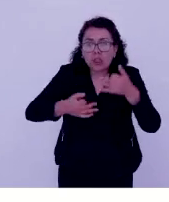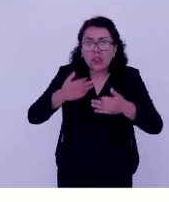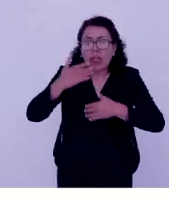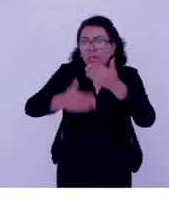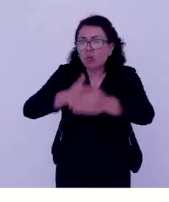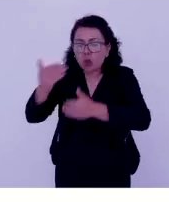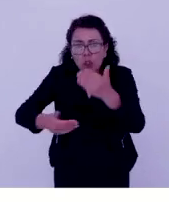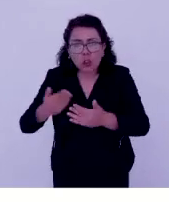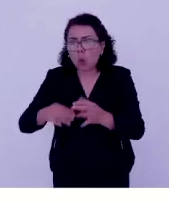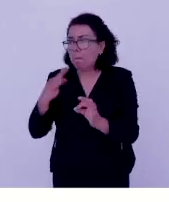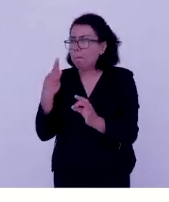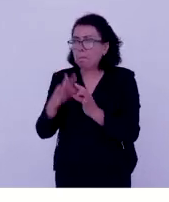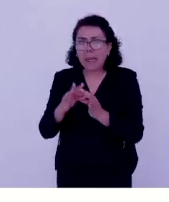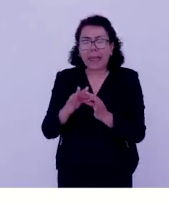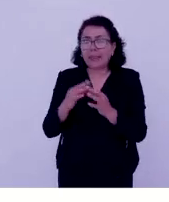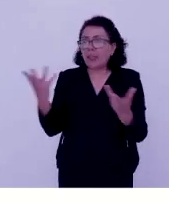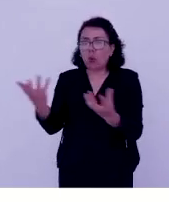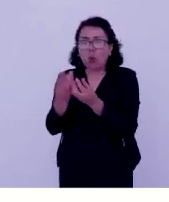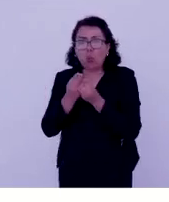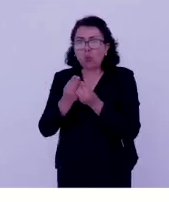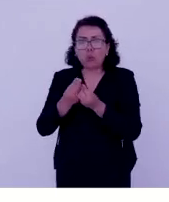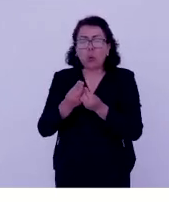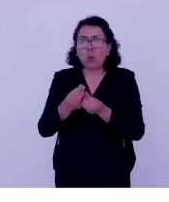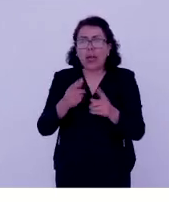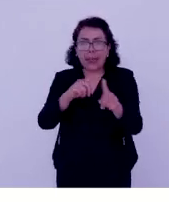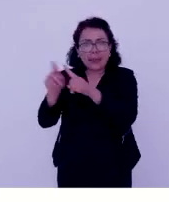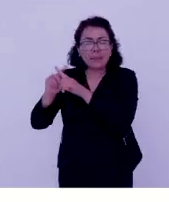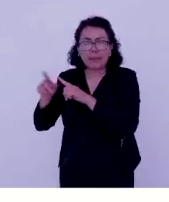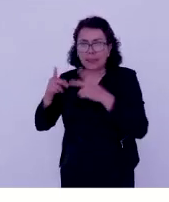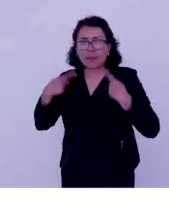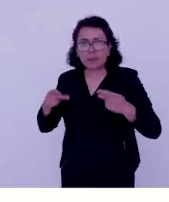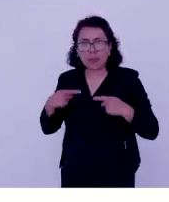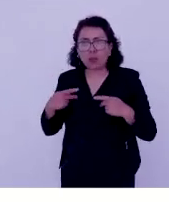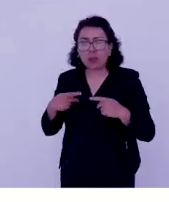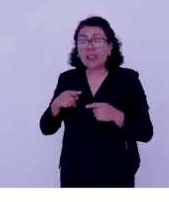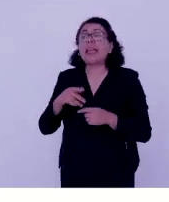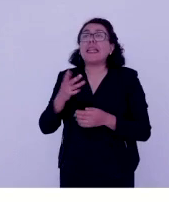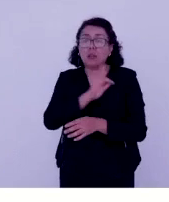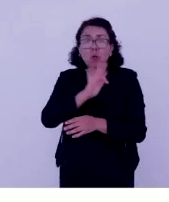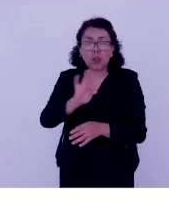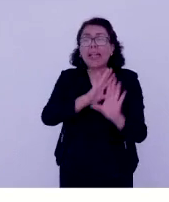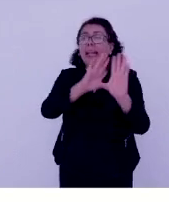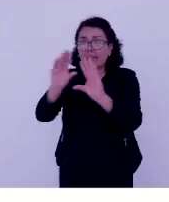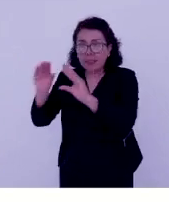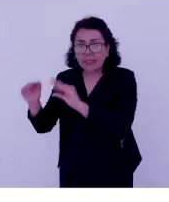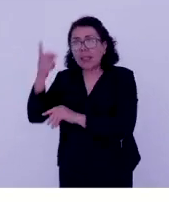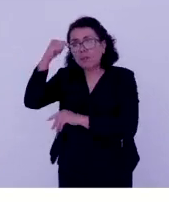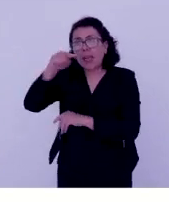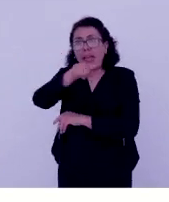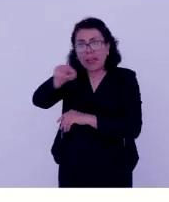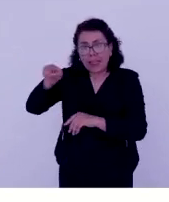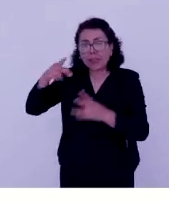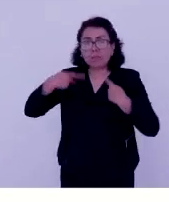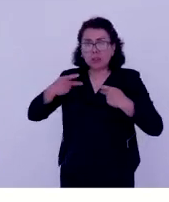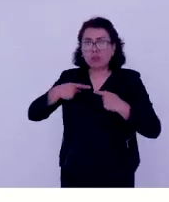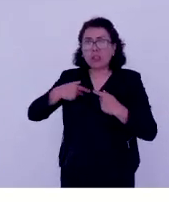una mayor comunicación y colaboración con la ciudadanía e incrementar el conocimiento público del poder